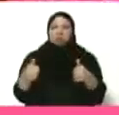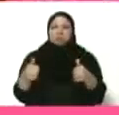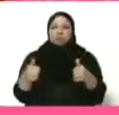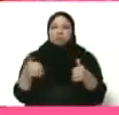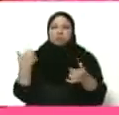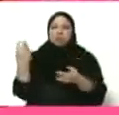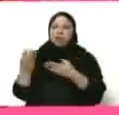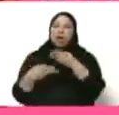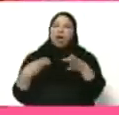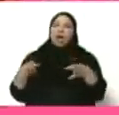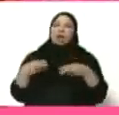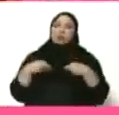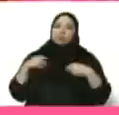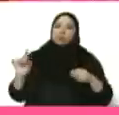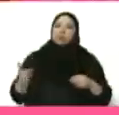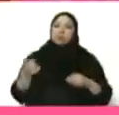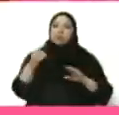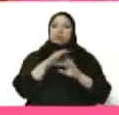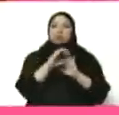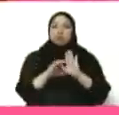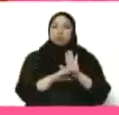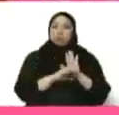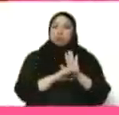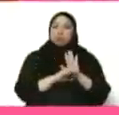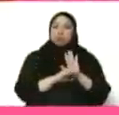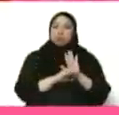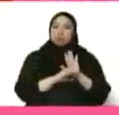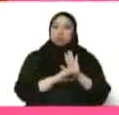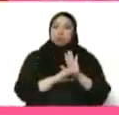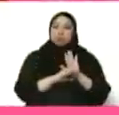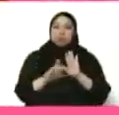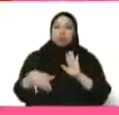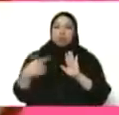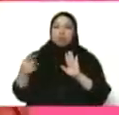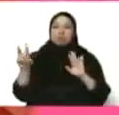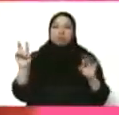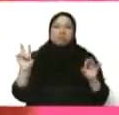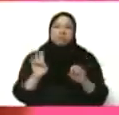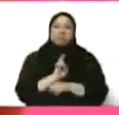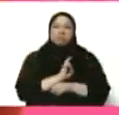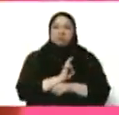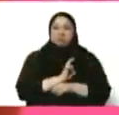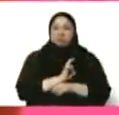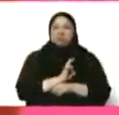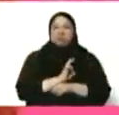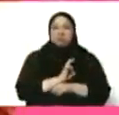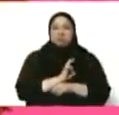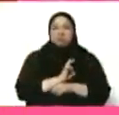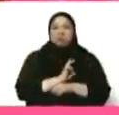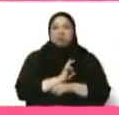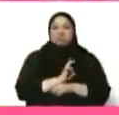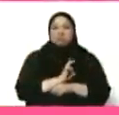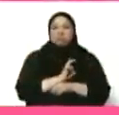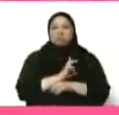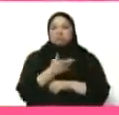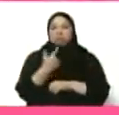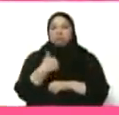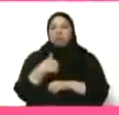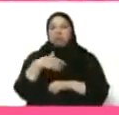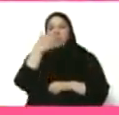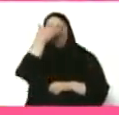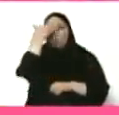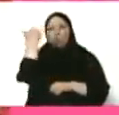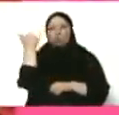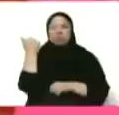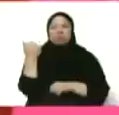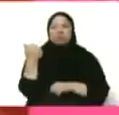están asumiendo por primera vez la constitución. Después la violaron otra vez, ¿no? Y se apartaron de ella porque